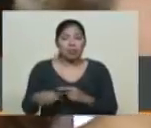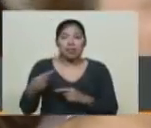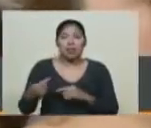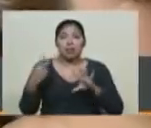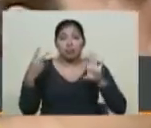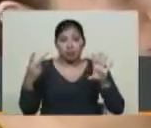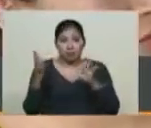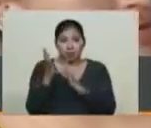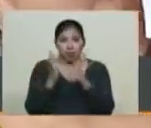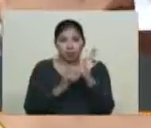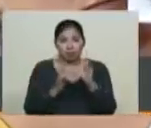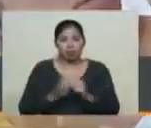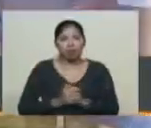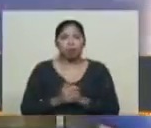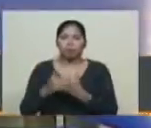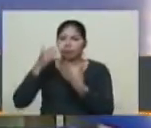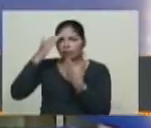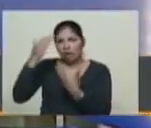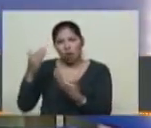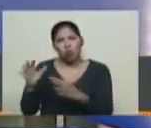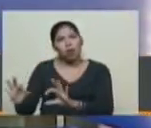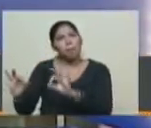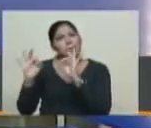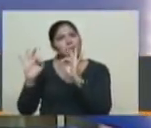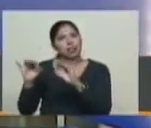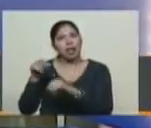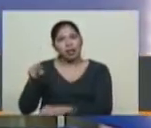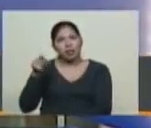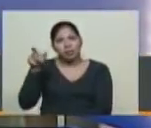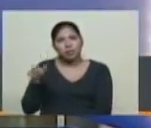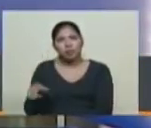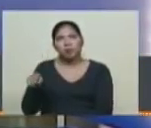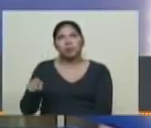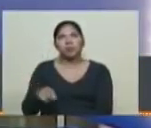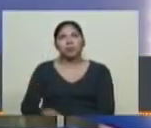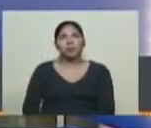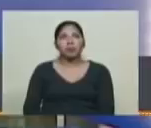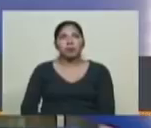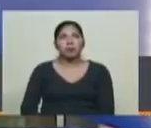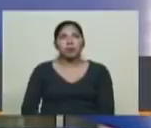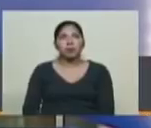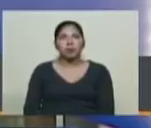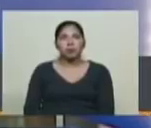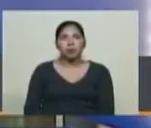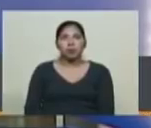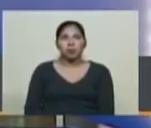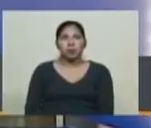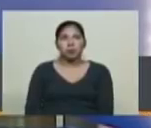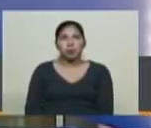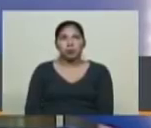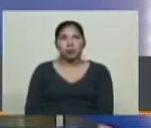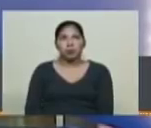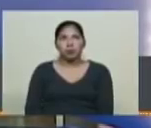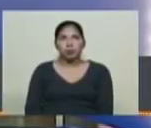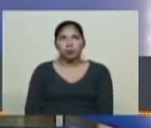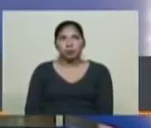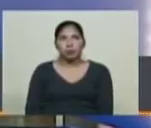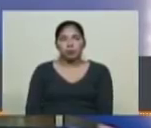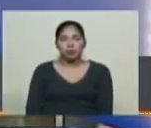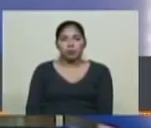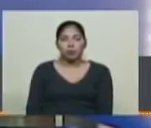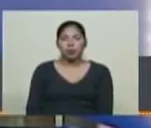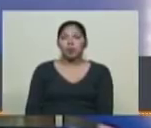Quiero saludar de manera muy especial a los delegados y miembros de